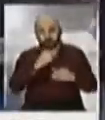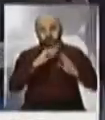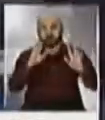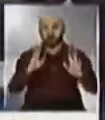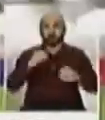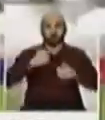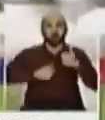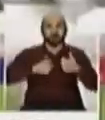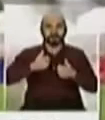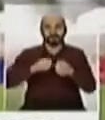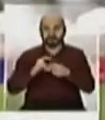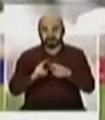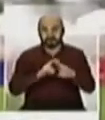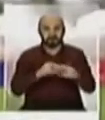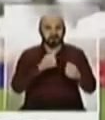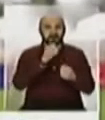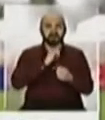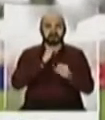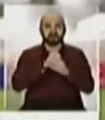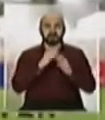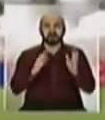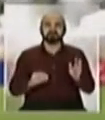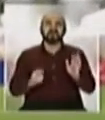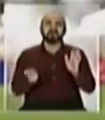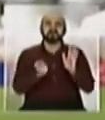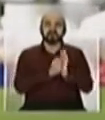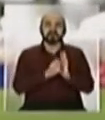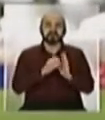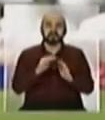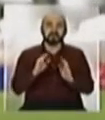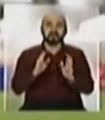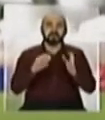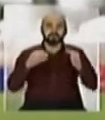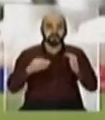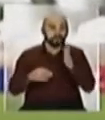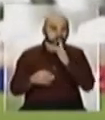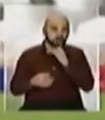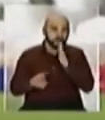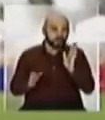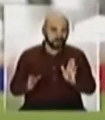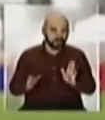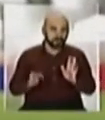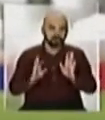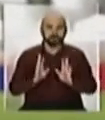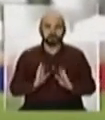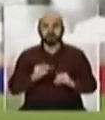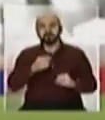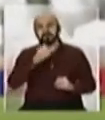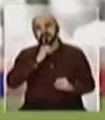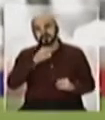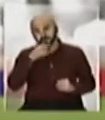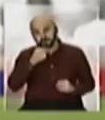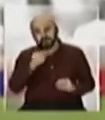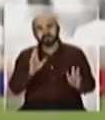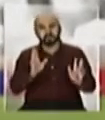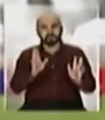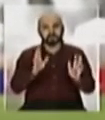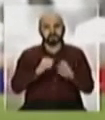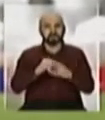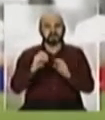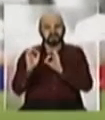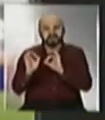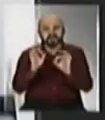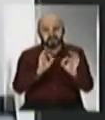falta un poco. Aún no hay fecha, estamos muy próximos, muy cercanos, pero faltan algunos detalles que tenemos